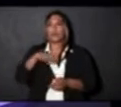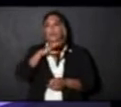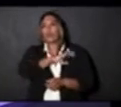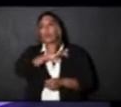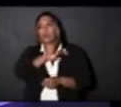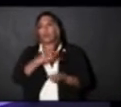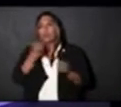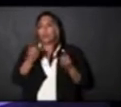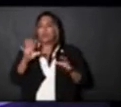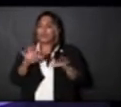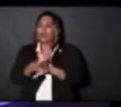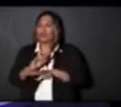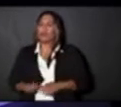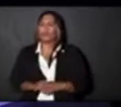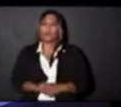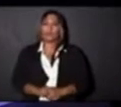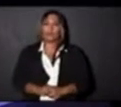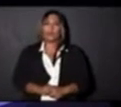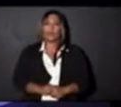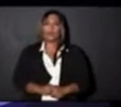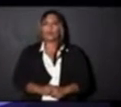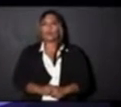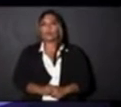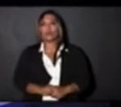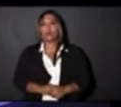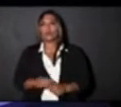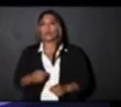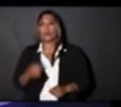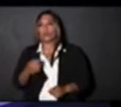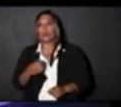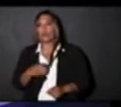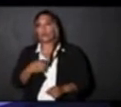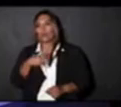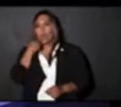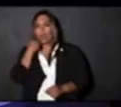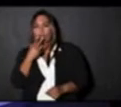ahora. Porque soy un convencido que